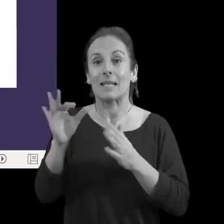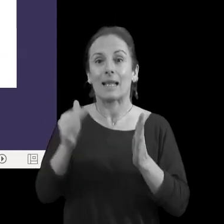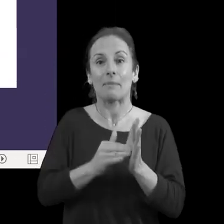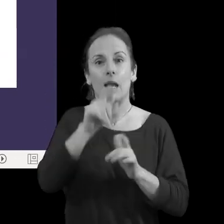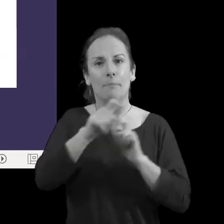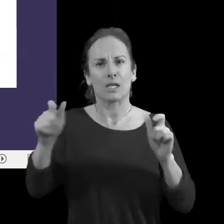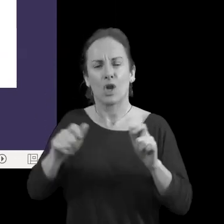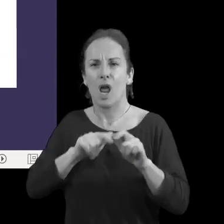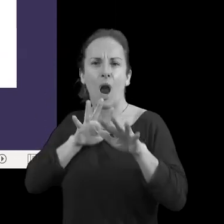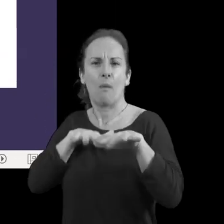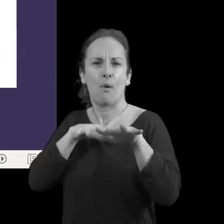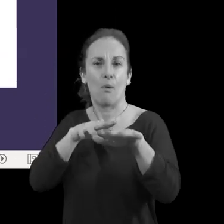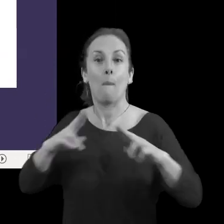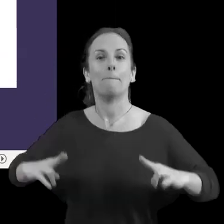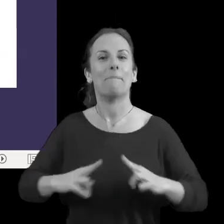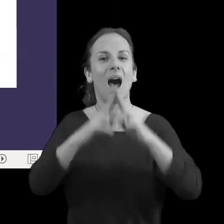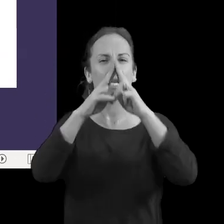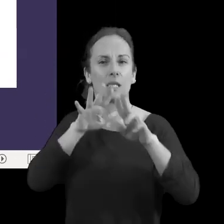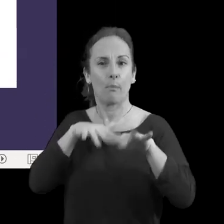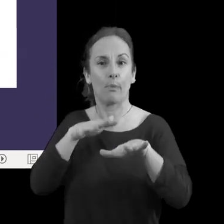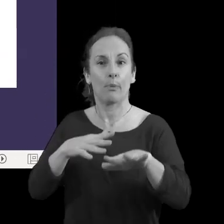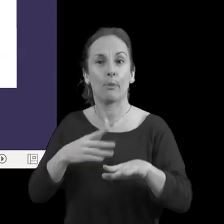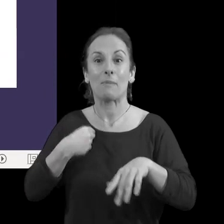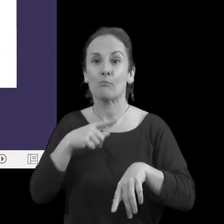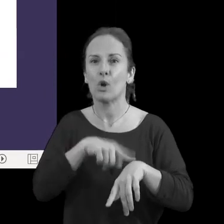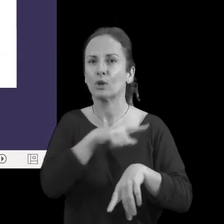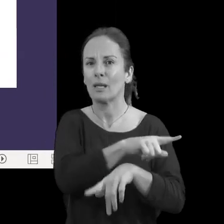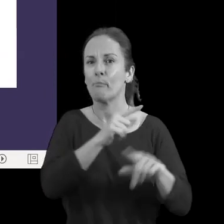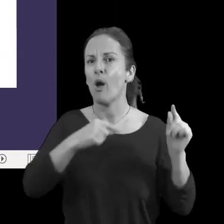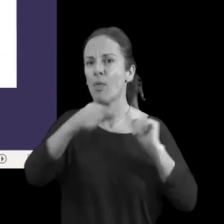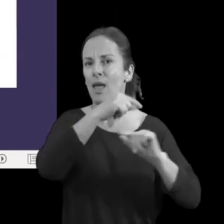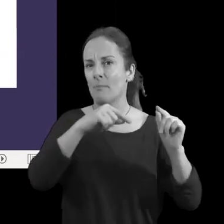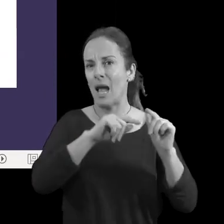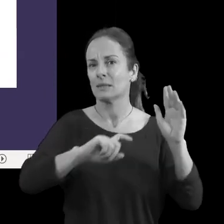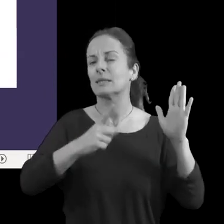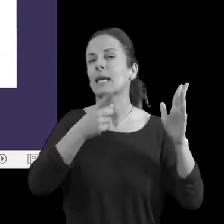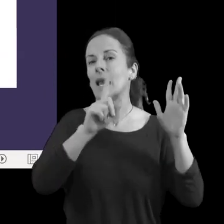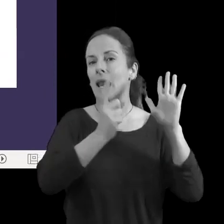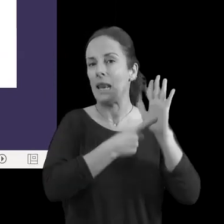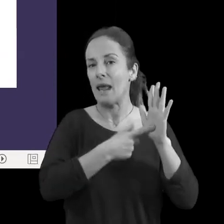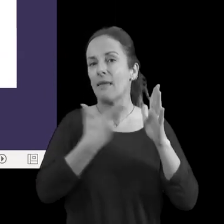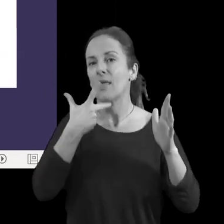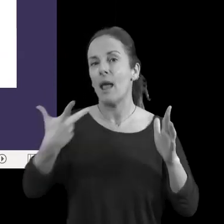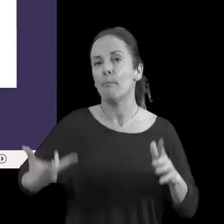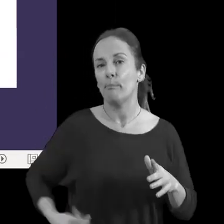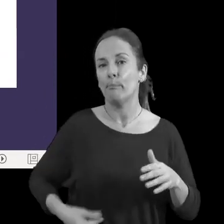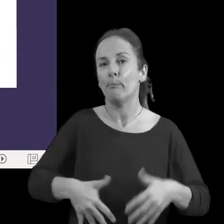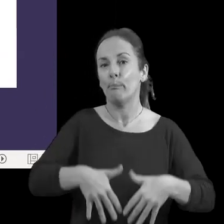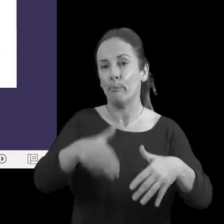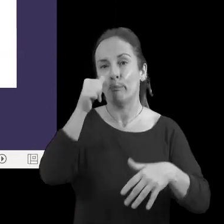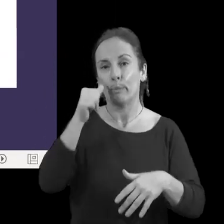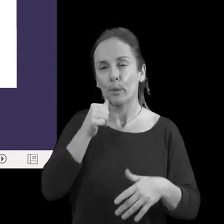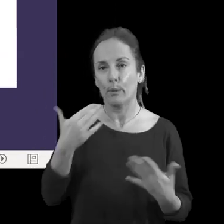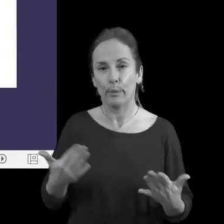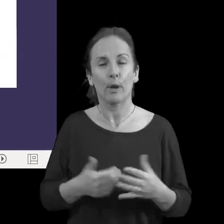a manifestarse en París mientras se debatía la ley de reproducción asistida. Y salieron a manifestarse contra la posibilidad de que lesbianas y mujeres